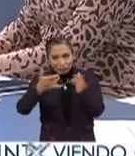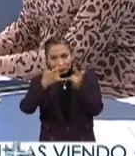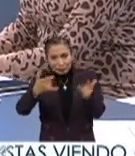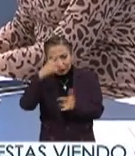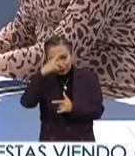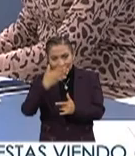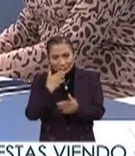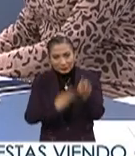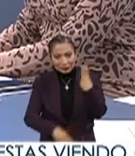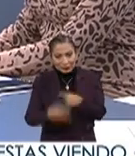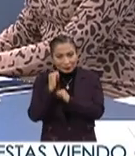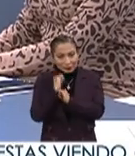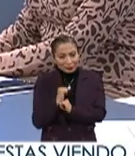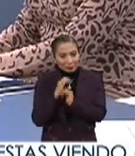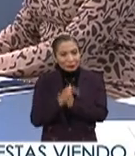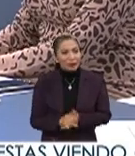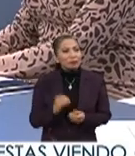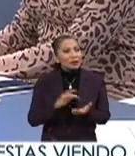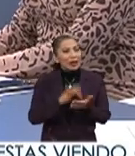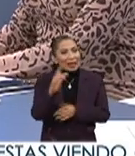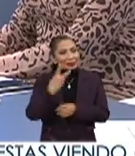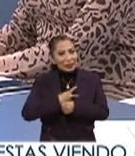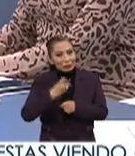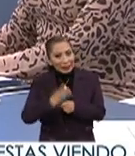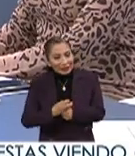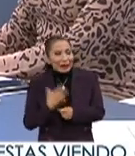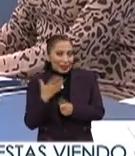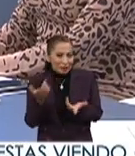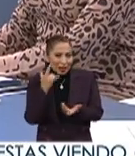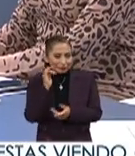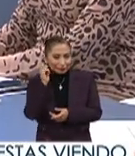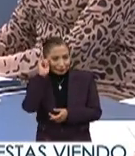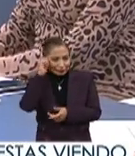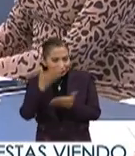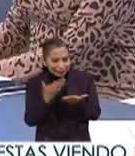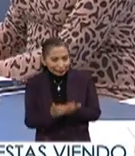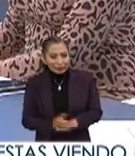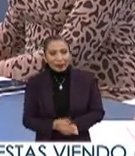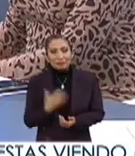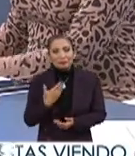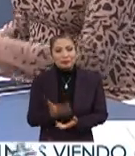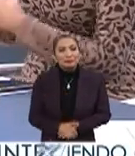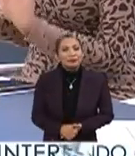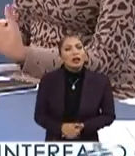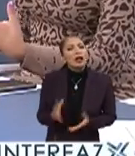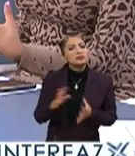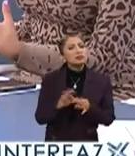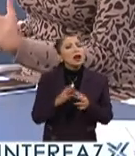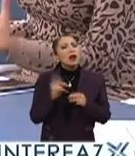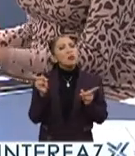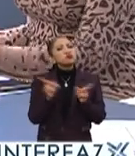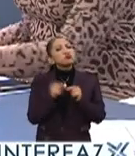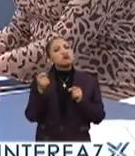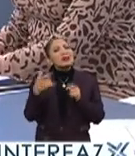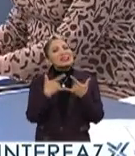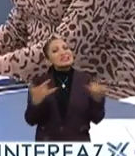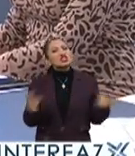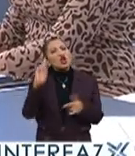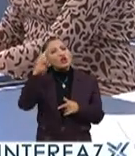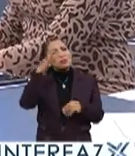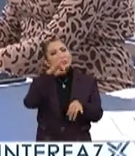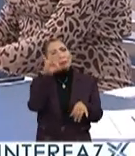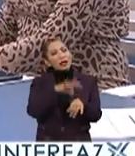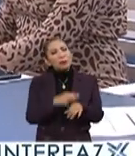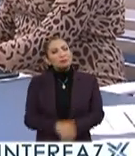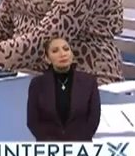historia de México. Bienvenido, rector. Muchas gracias por la invitación y para servirles. Gracias, rector, un placer. Cuéntenos un poco de la historia de la Universidad